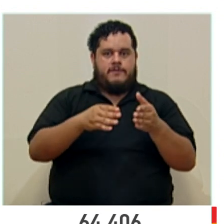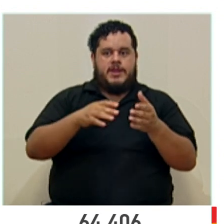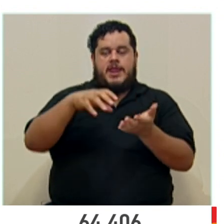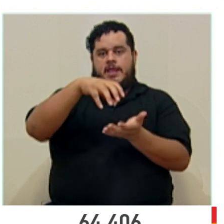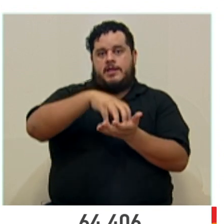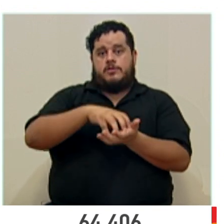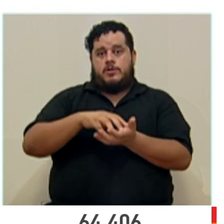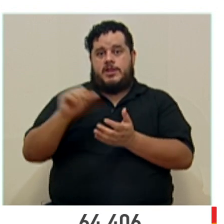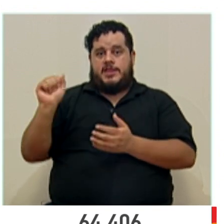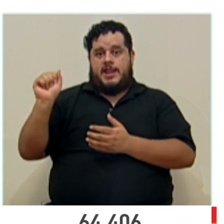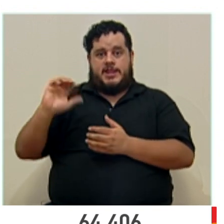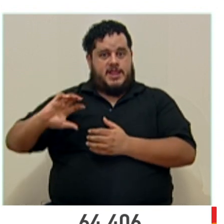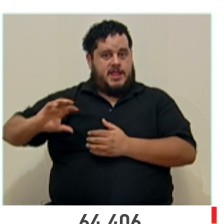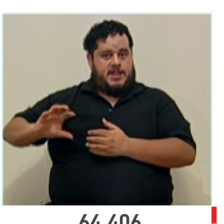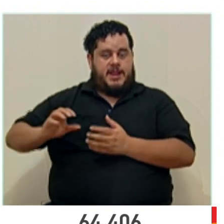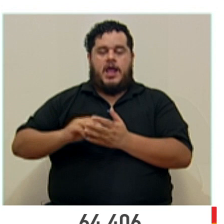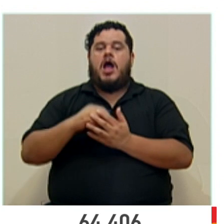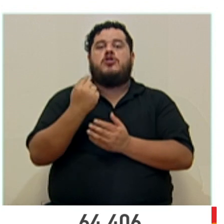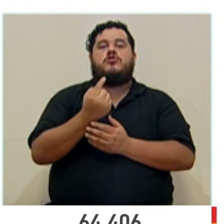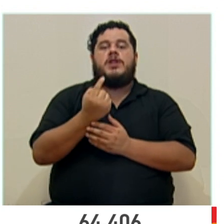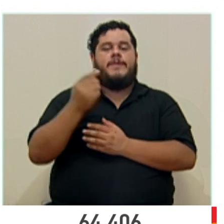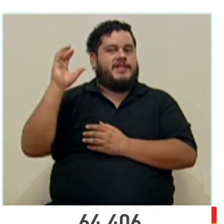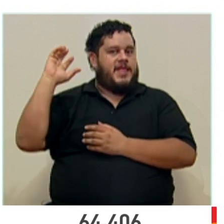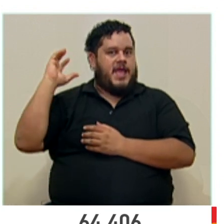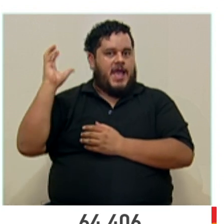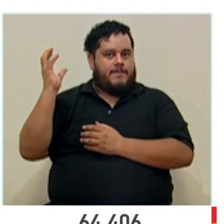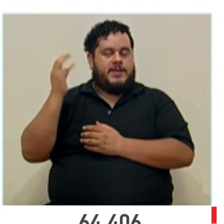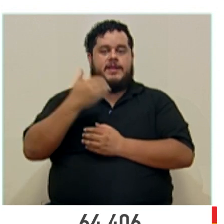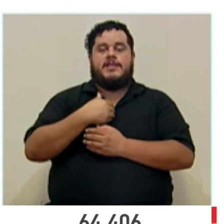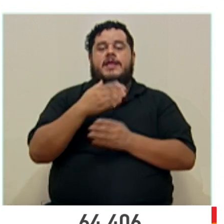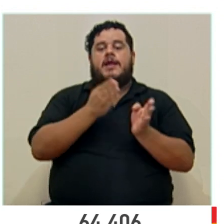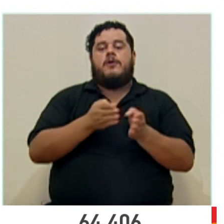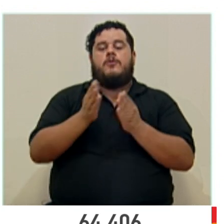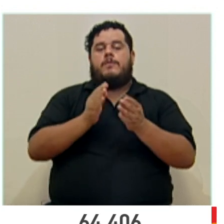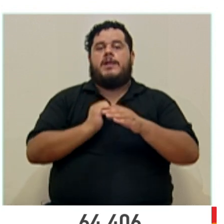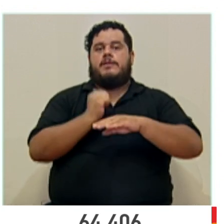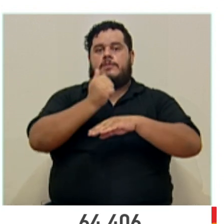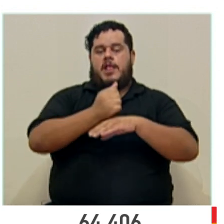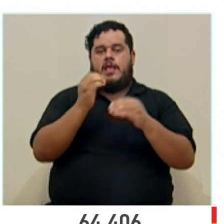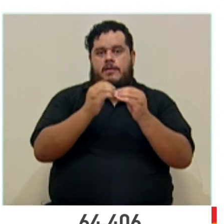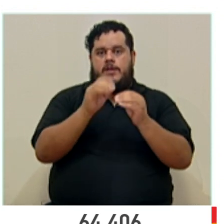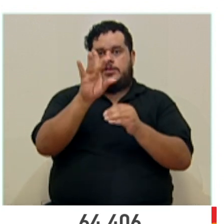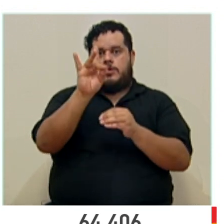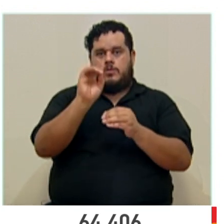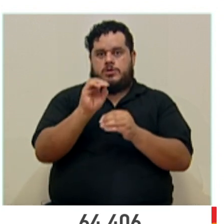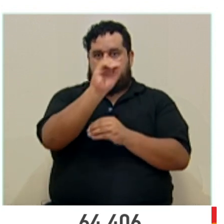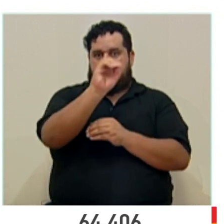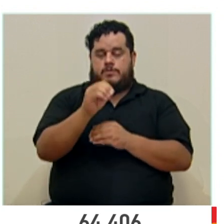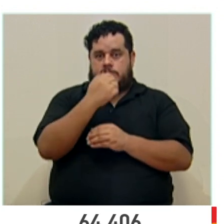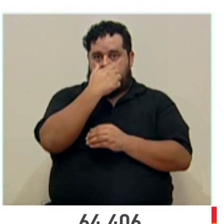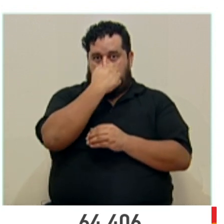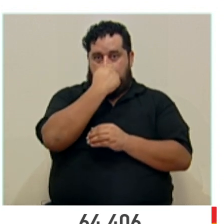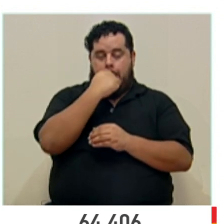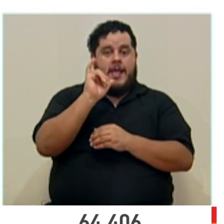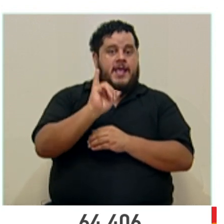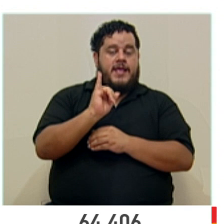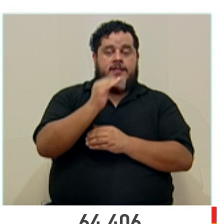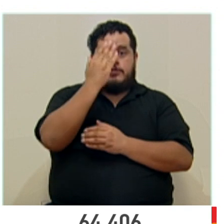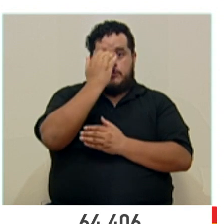naranja, únicamente para cantones de alerta amarilla que tengan un plan implementado de más de un 80%. Esto por